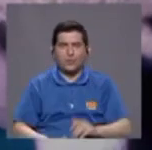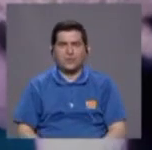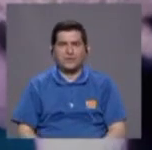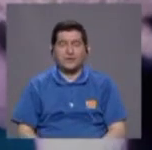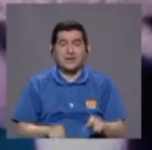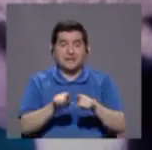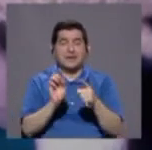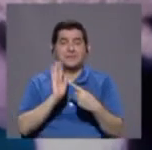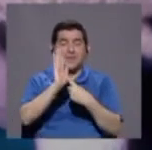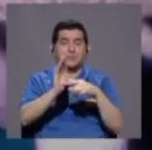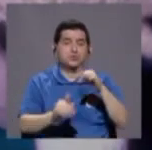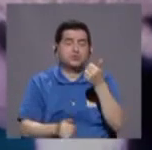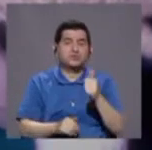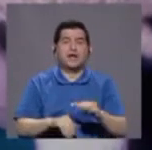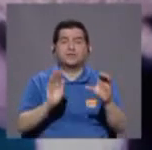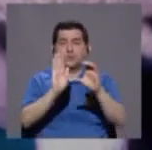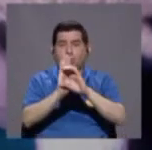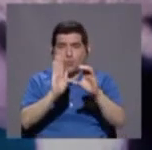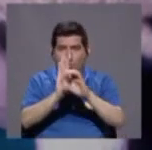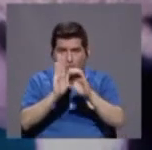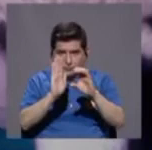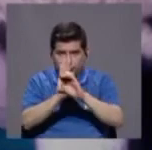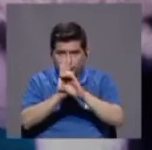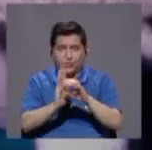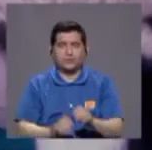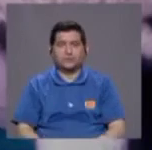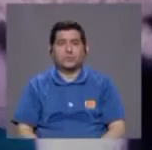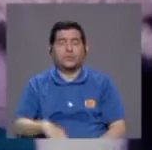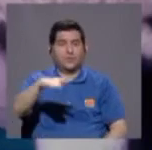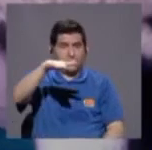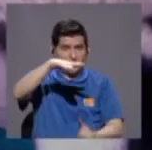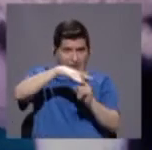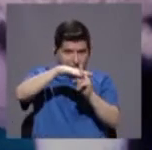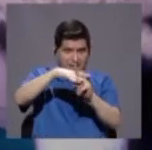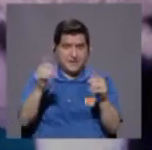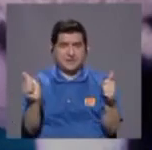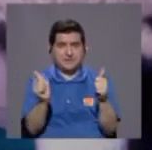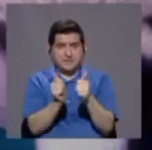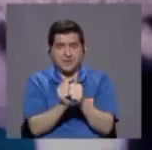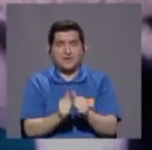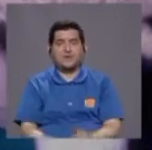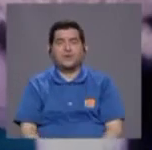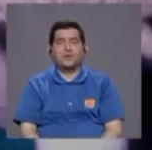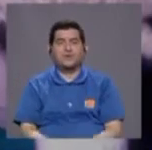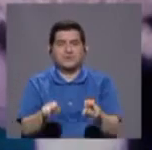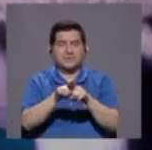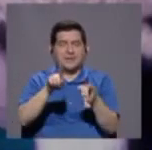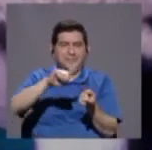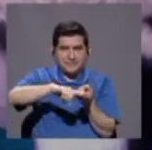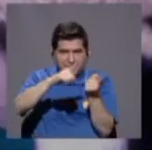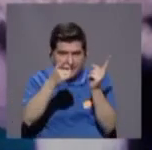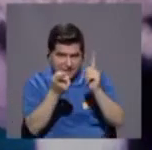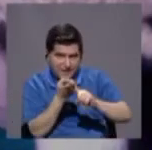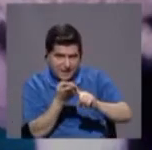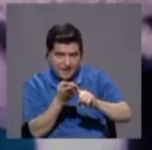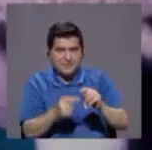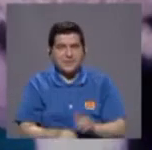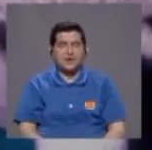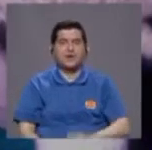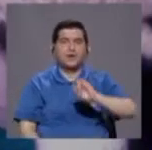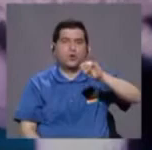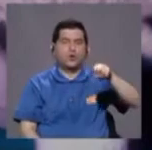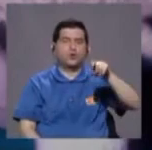también mostrando otra foto donde aparece con nuestro también amigo José